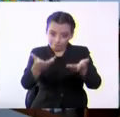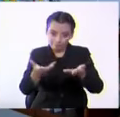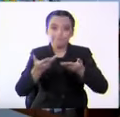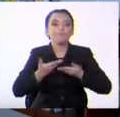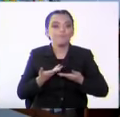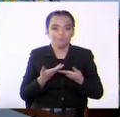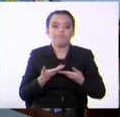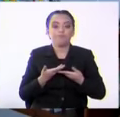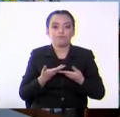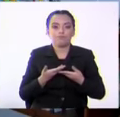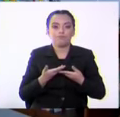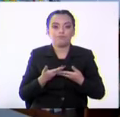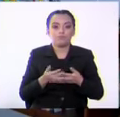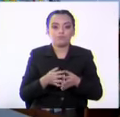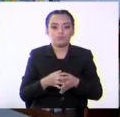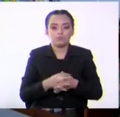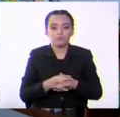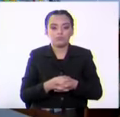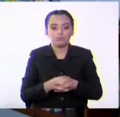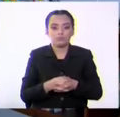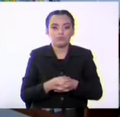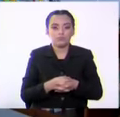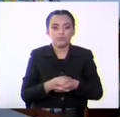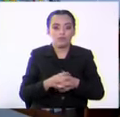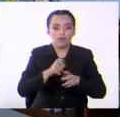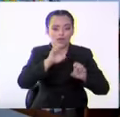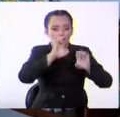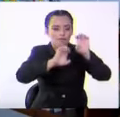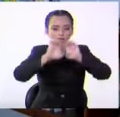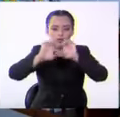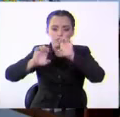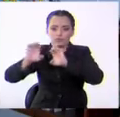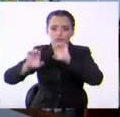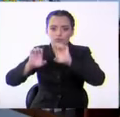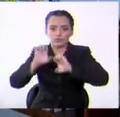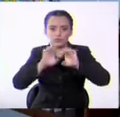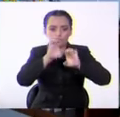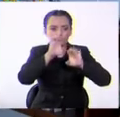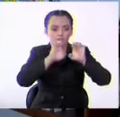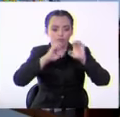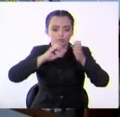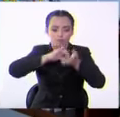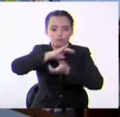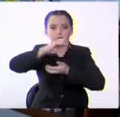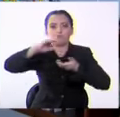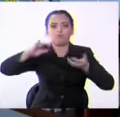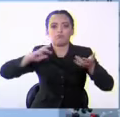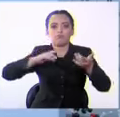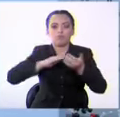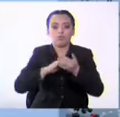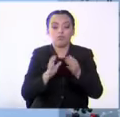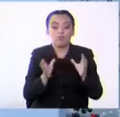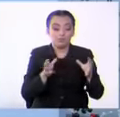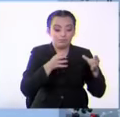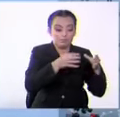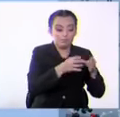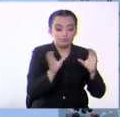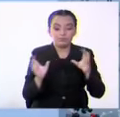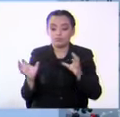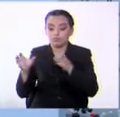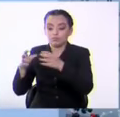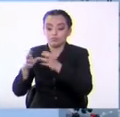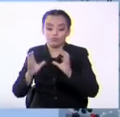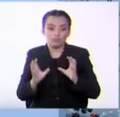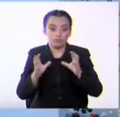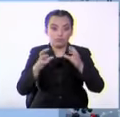Entonces, en la evaluación de los ecosistemas del milenio se llegó a la conclusión de que podíamos hacer una clasificación para no hacer esto